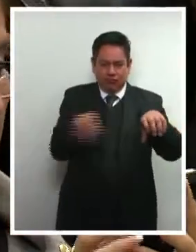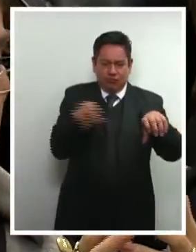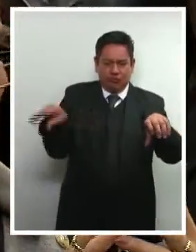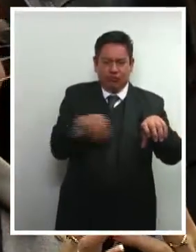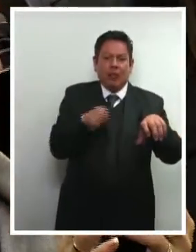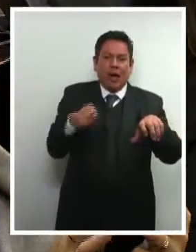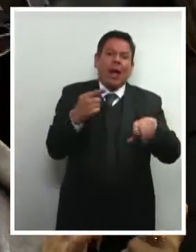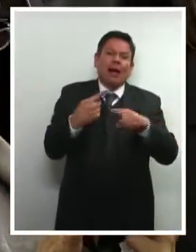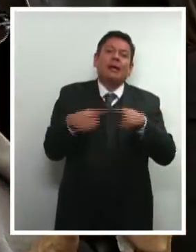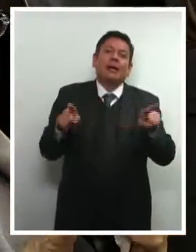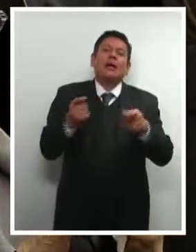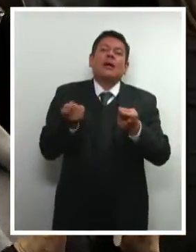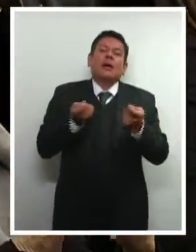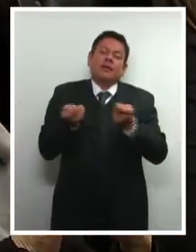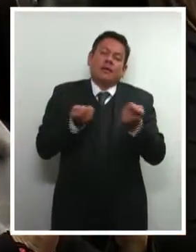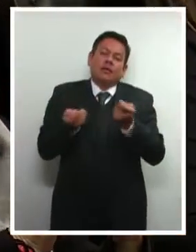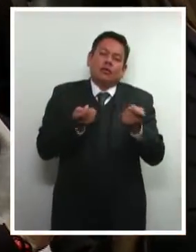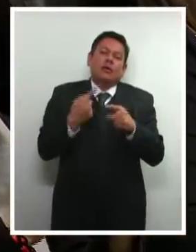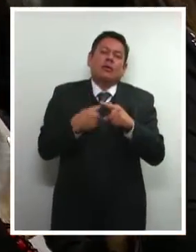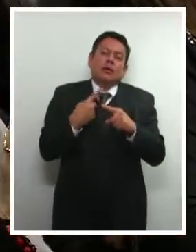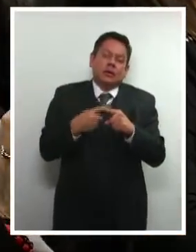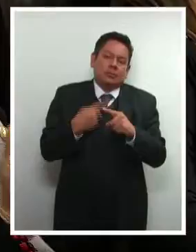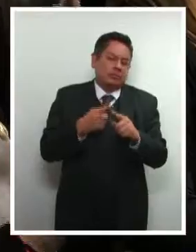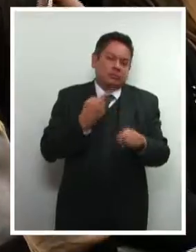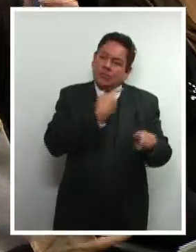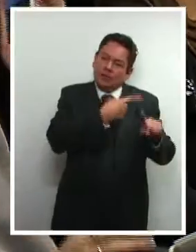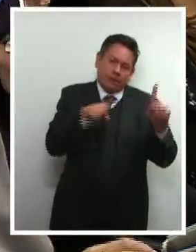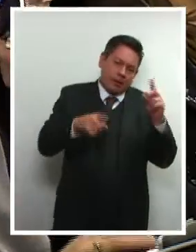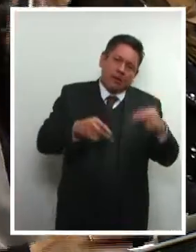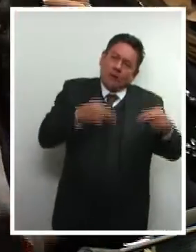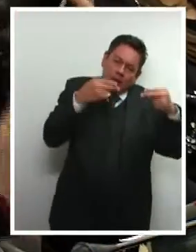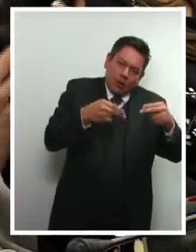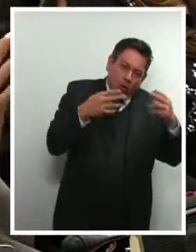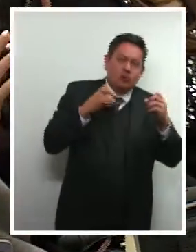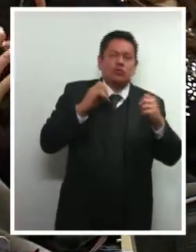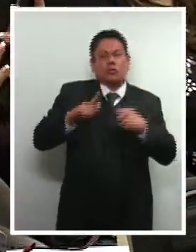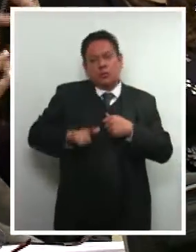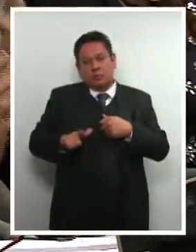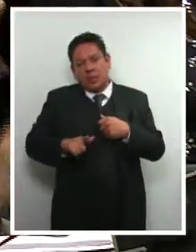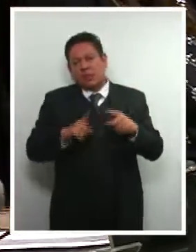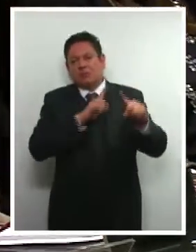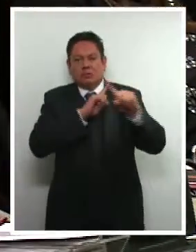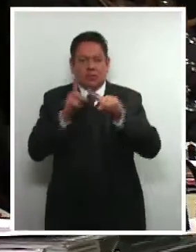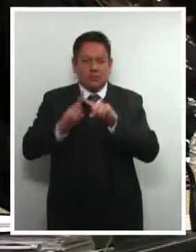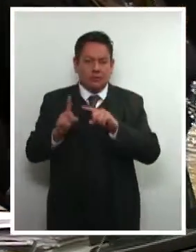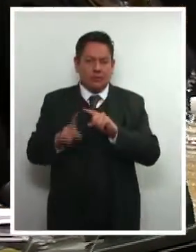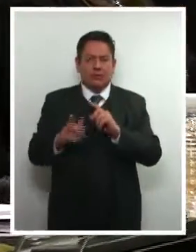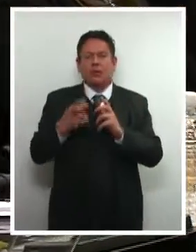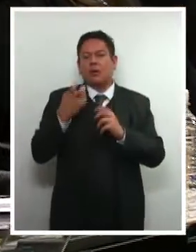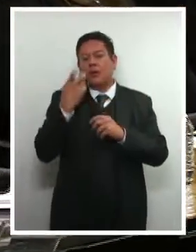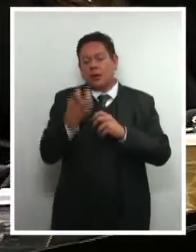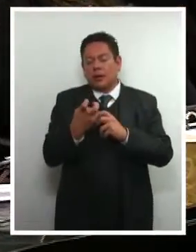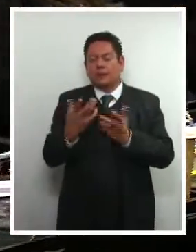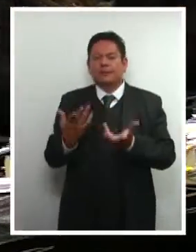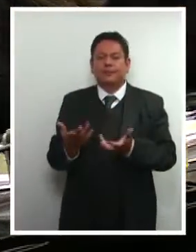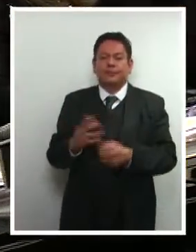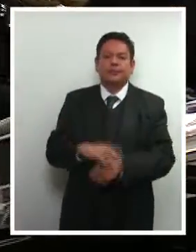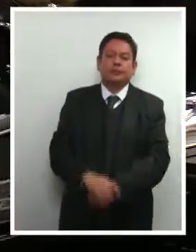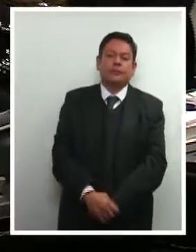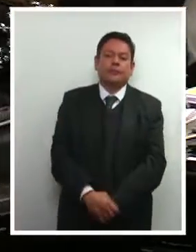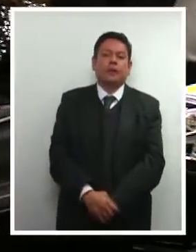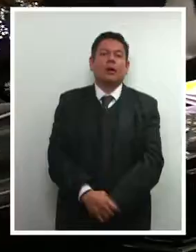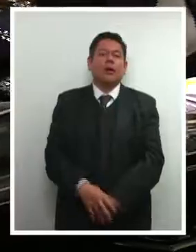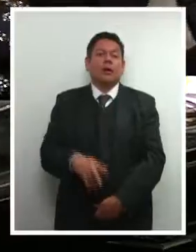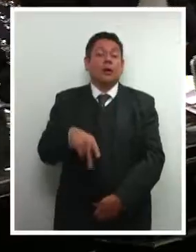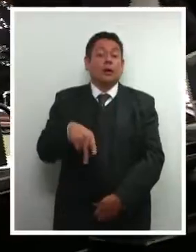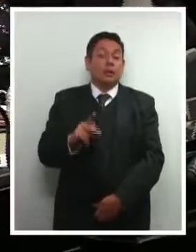sistema de aguas, en términos estrictamente, digamos, por definición, es un monopolio natural. Sin embargo, el